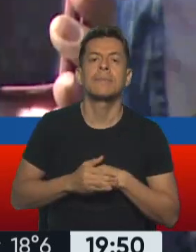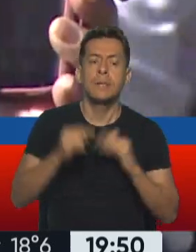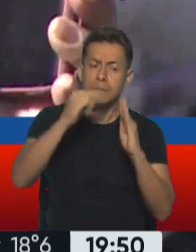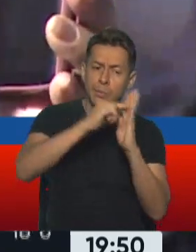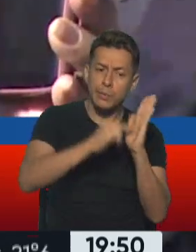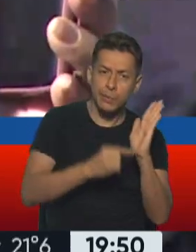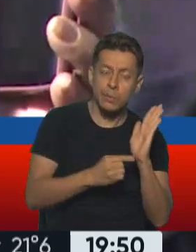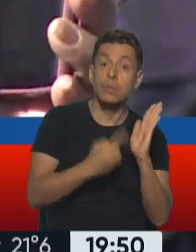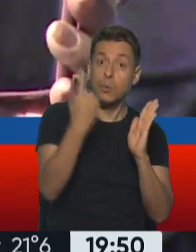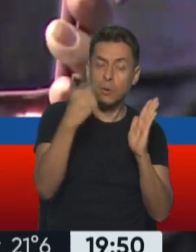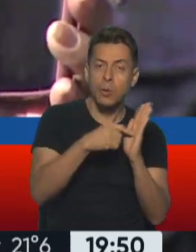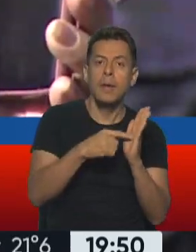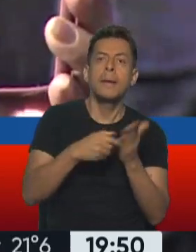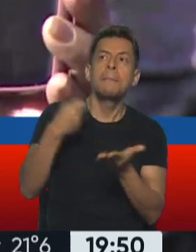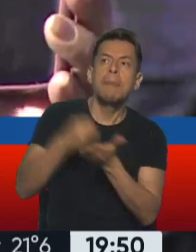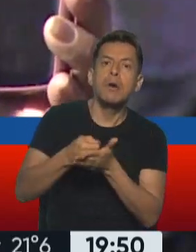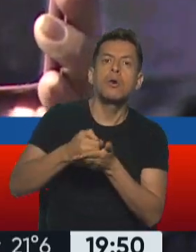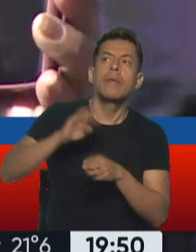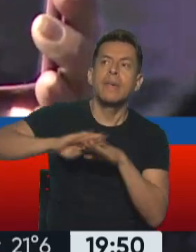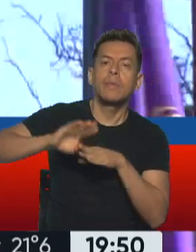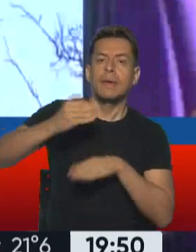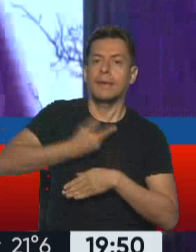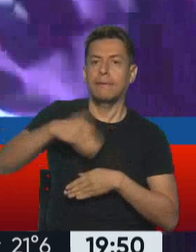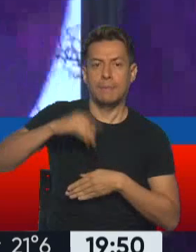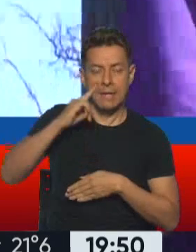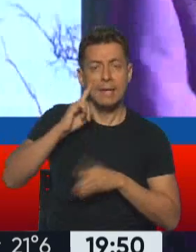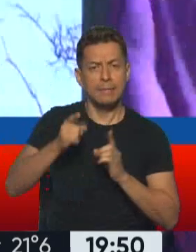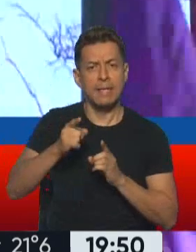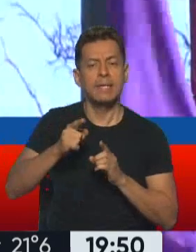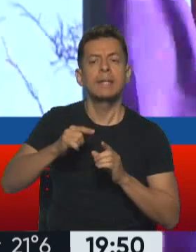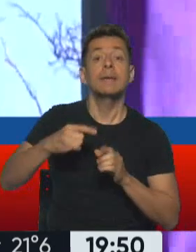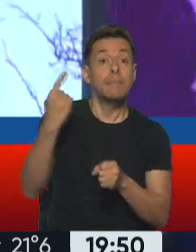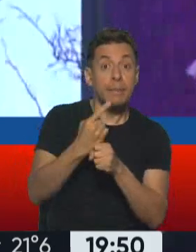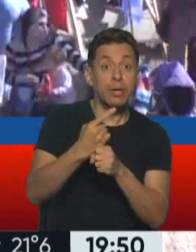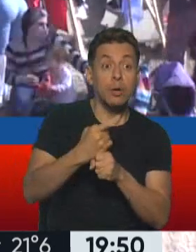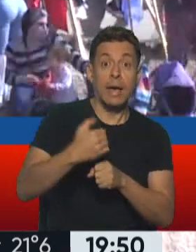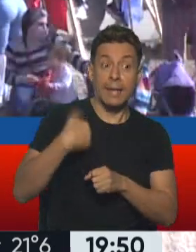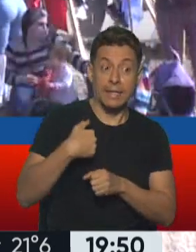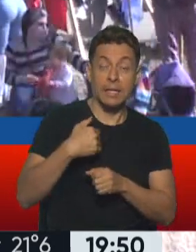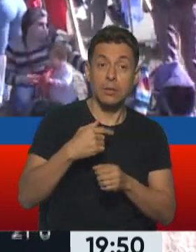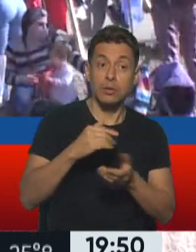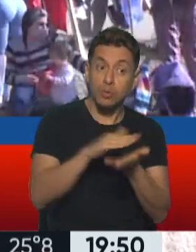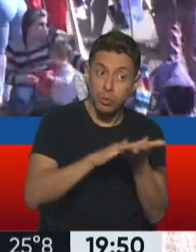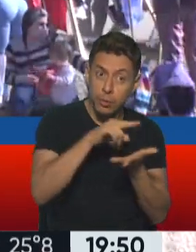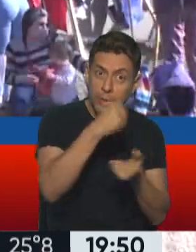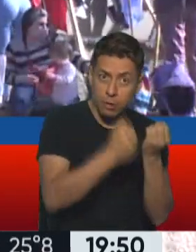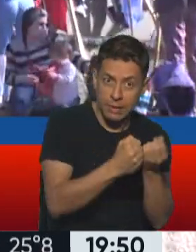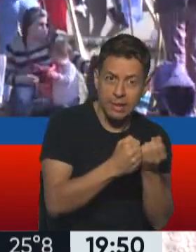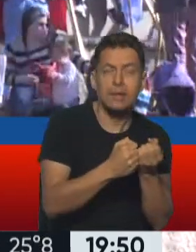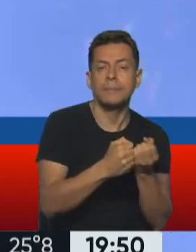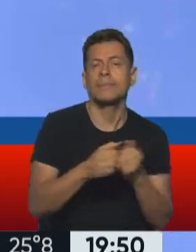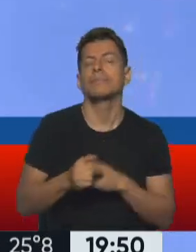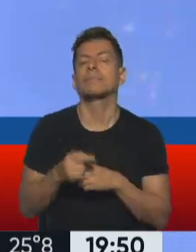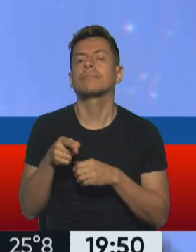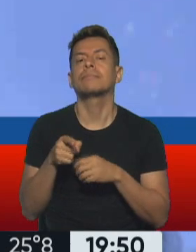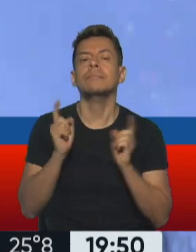estuvo el pago de la deuda al FMI y la necesidad de resolver primero la situación económica de Argentina. Además, se discutieron temas como la